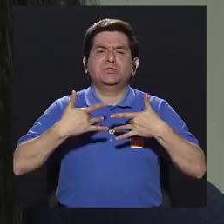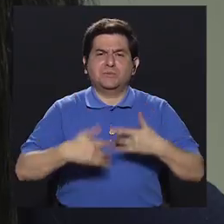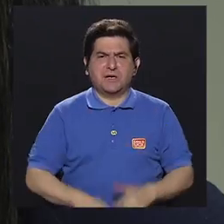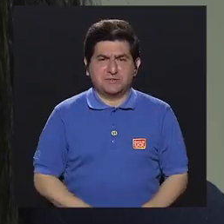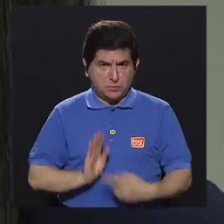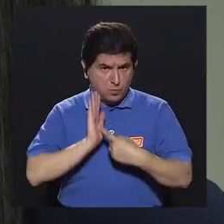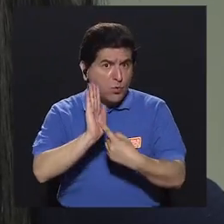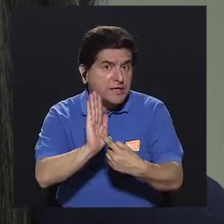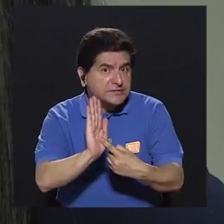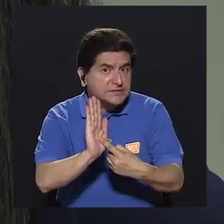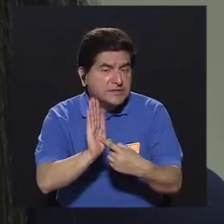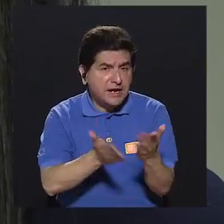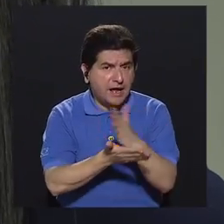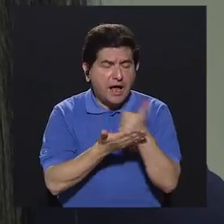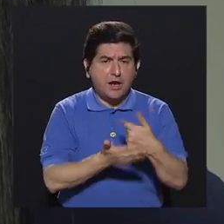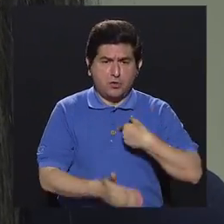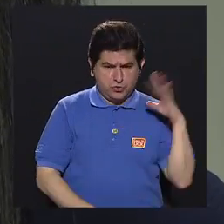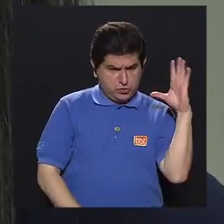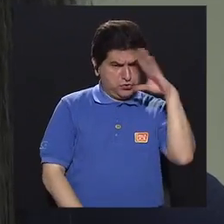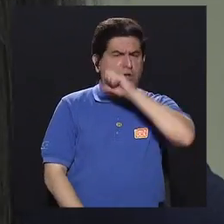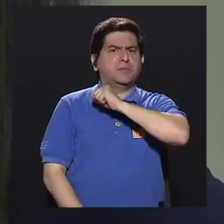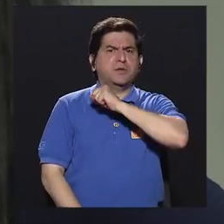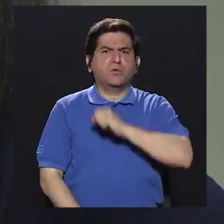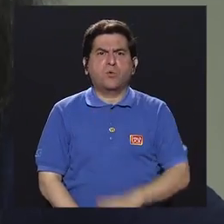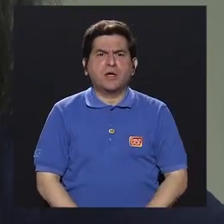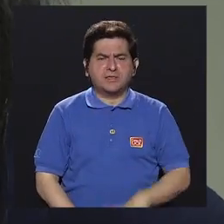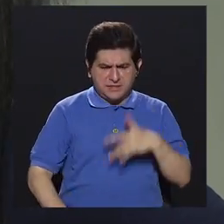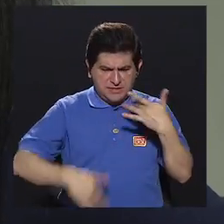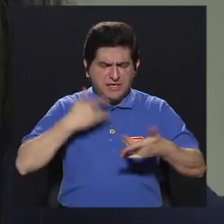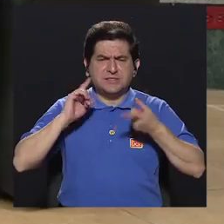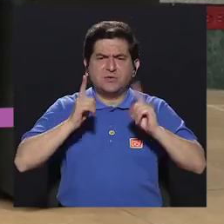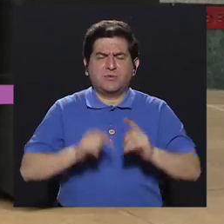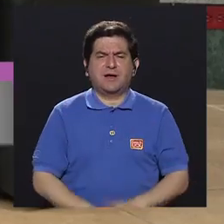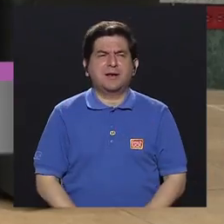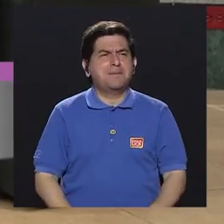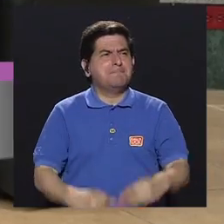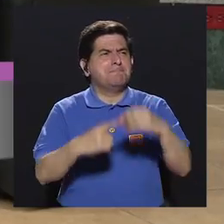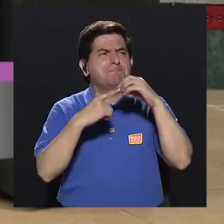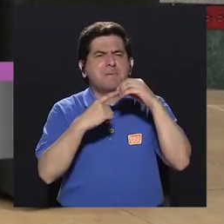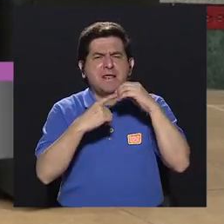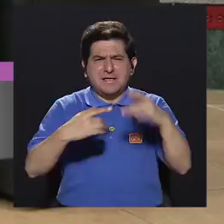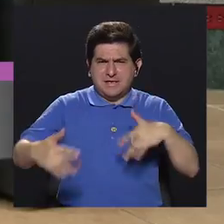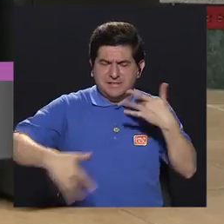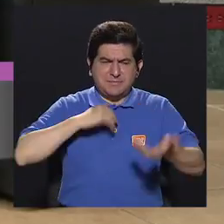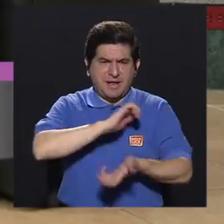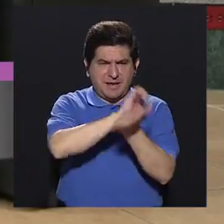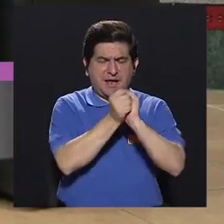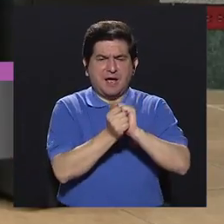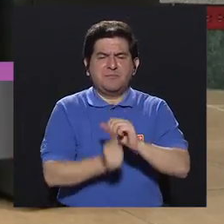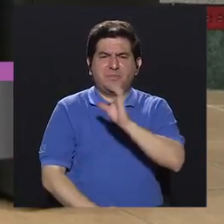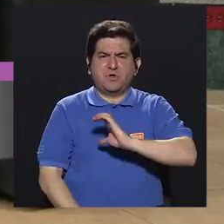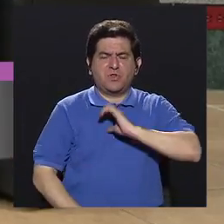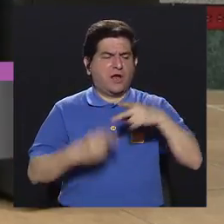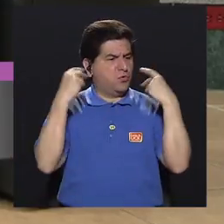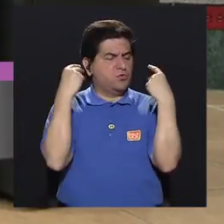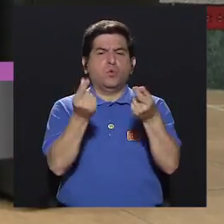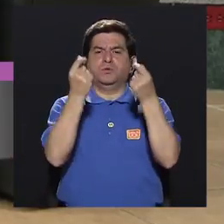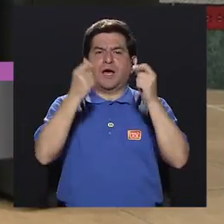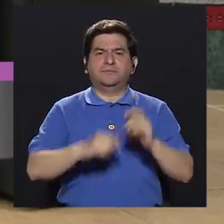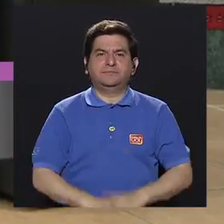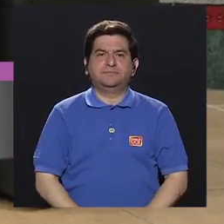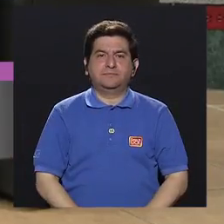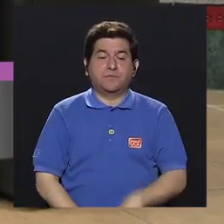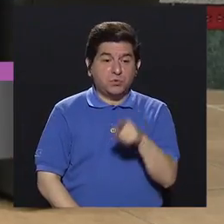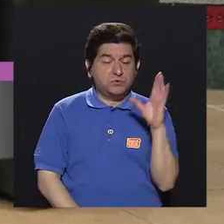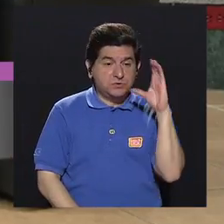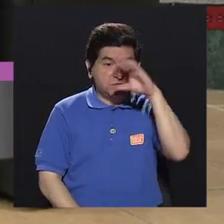¿Presenta síntomas? ¿Yo me puedo dar cuenta? ¿Qué síntomas presenta? El síntoma principal es un cambio en la conducta repentino.